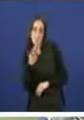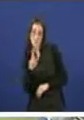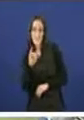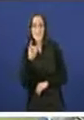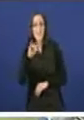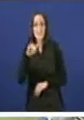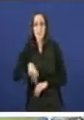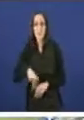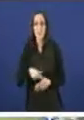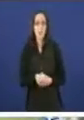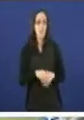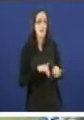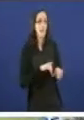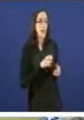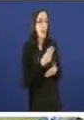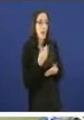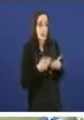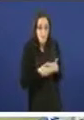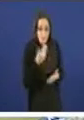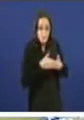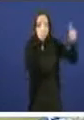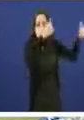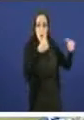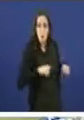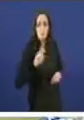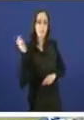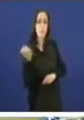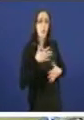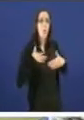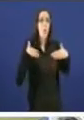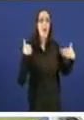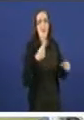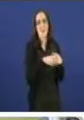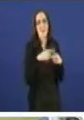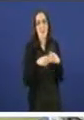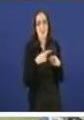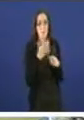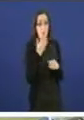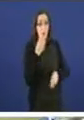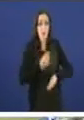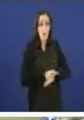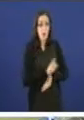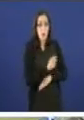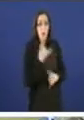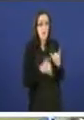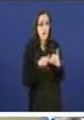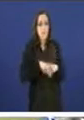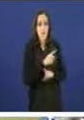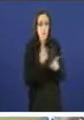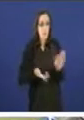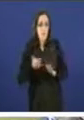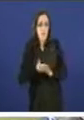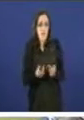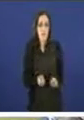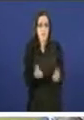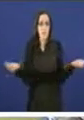Nin revistas, nin murais na entrada, calquera actividade de dinamización da vida escolar que non sexa obligatoria corre este curso o risco de desaparecer.